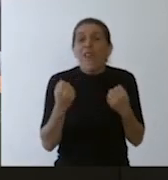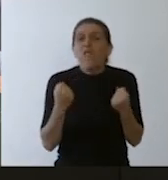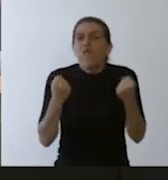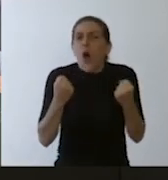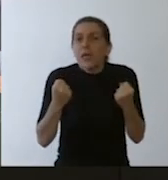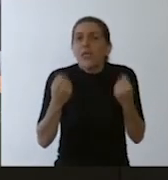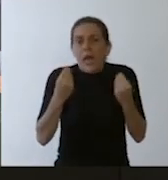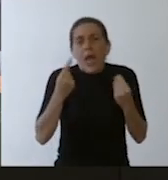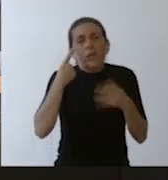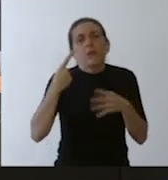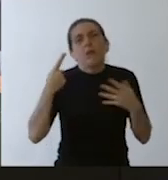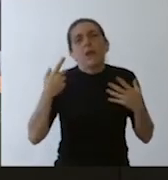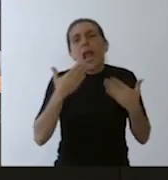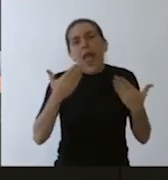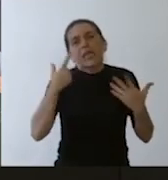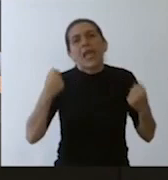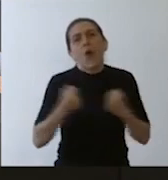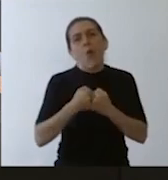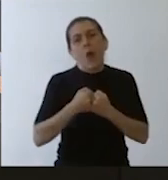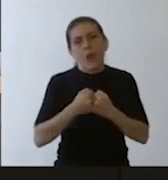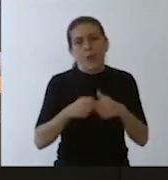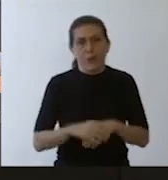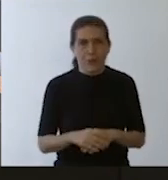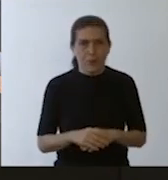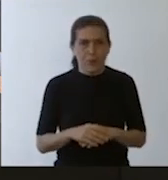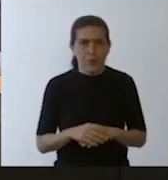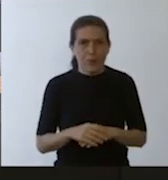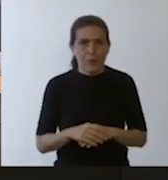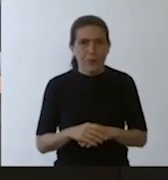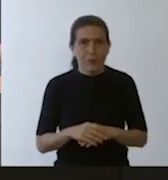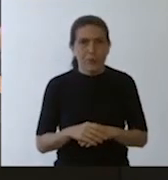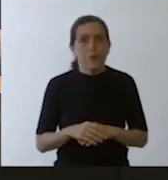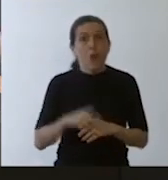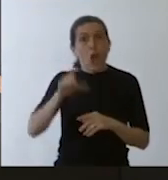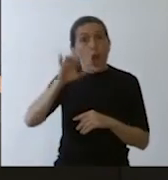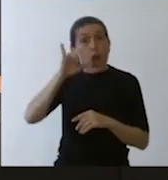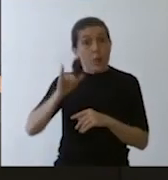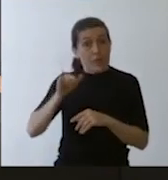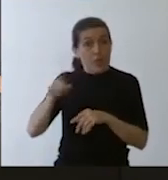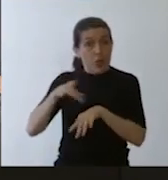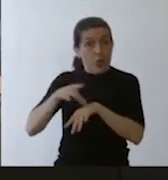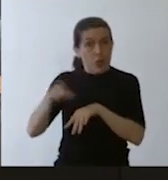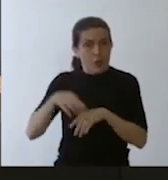es el consenso, fundamentalmente. Doctor López.